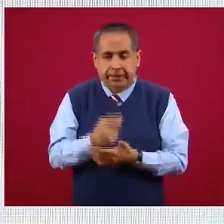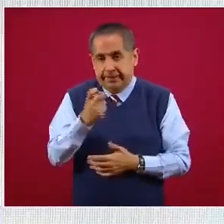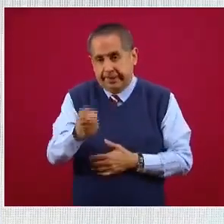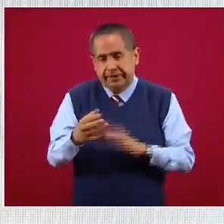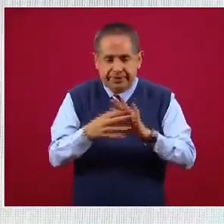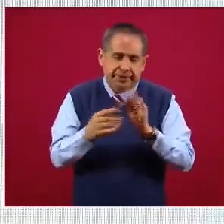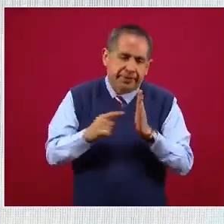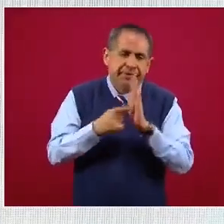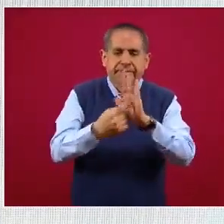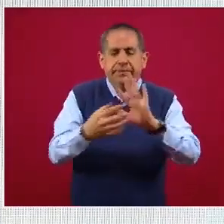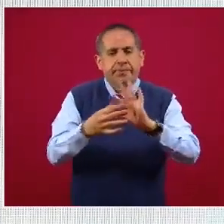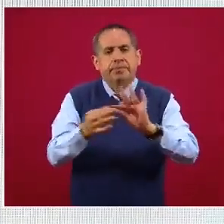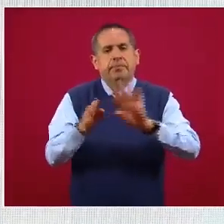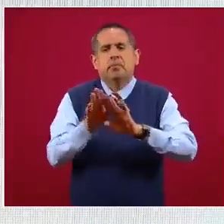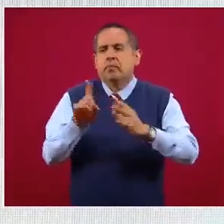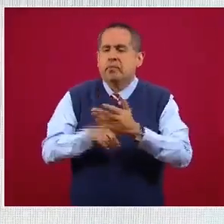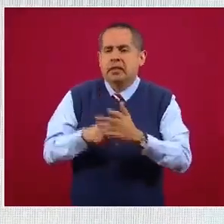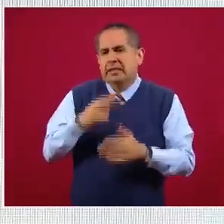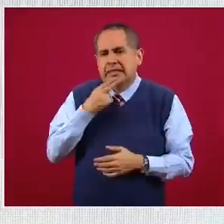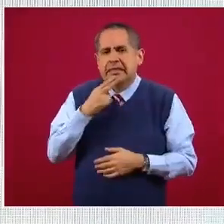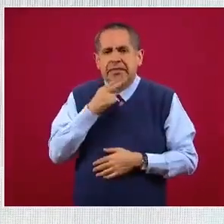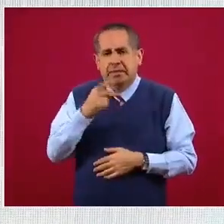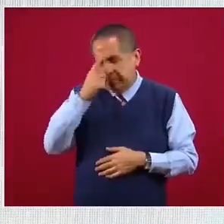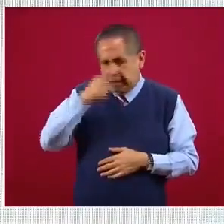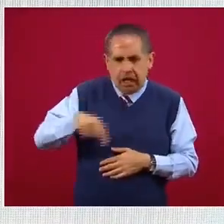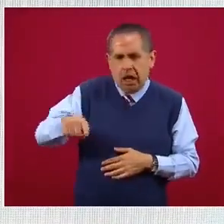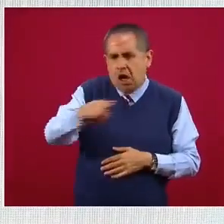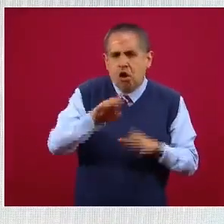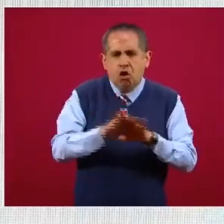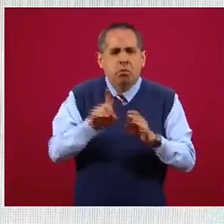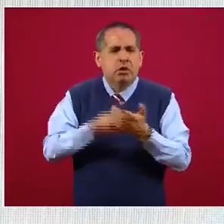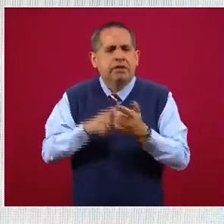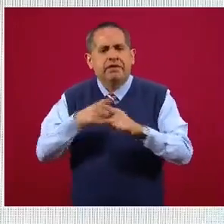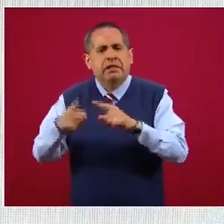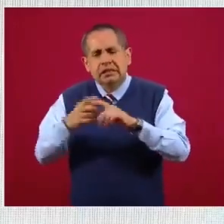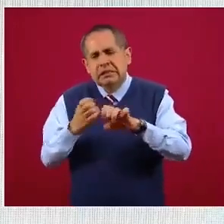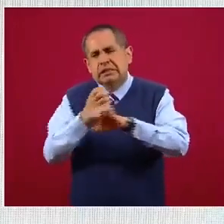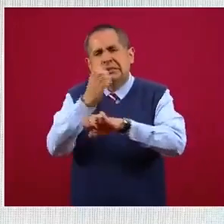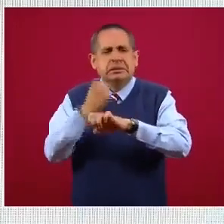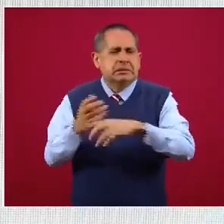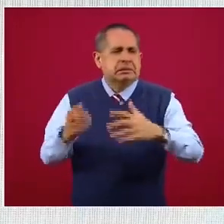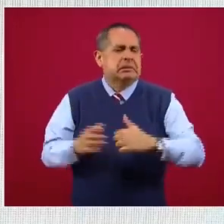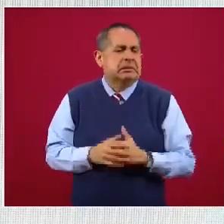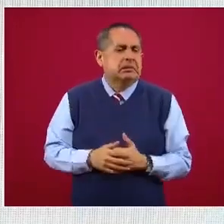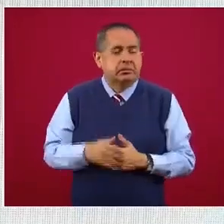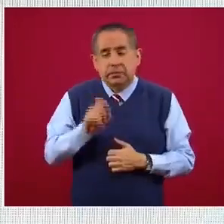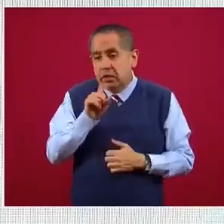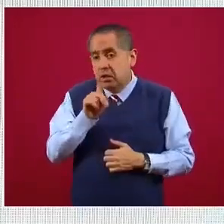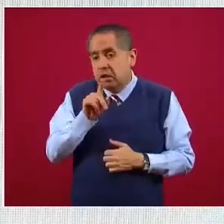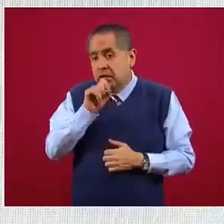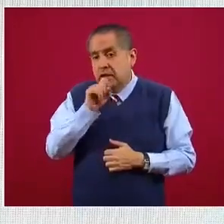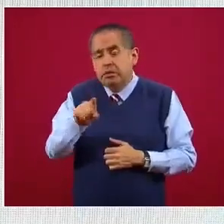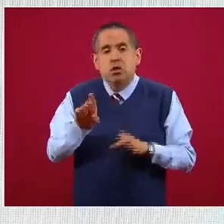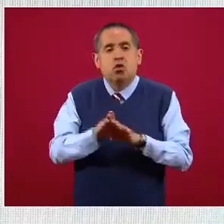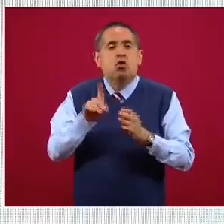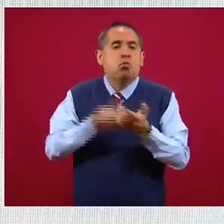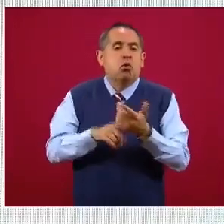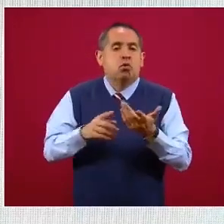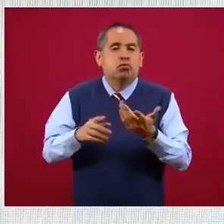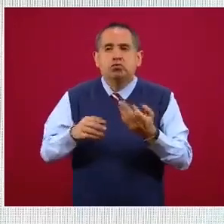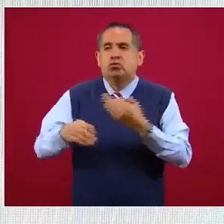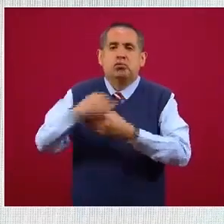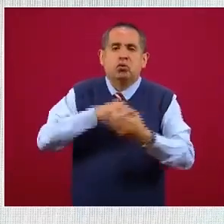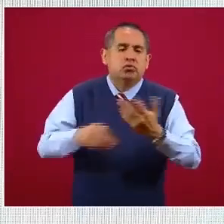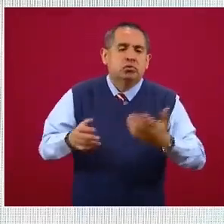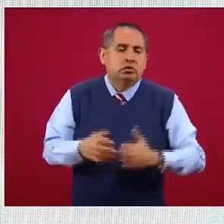ejemplo a seguir que va a ser muy útil tenerlo en todas las entidades federativas, pero insistimos, depende de todos